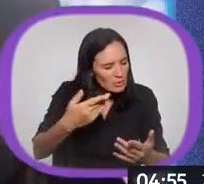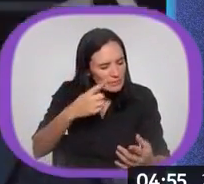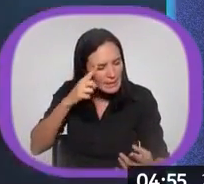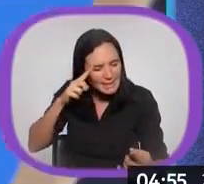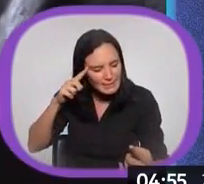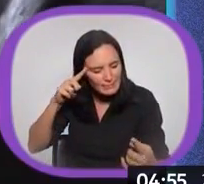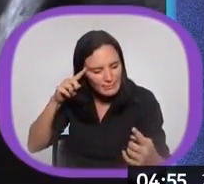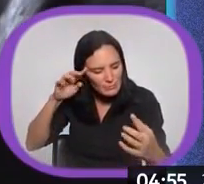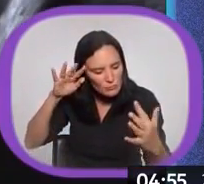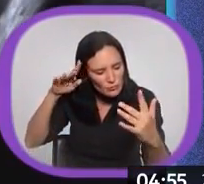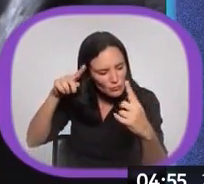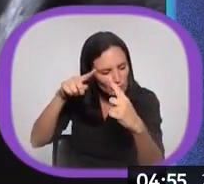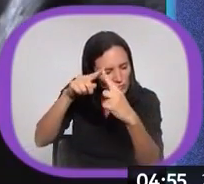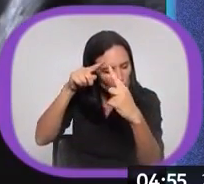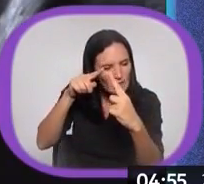escúchame.